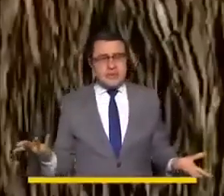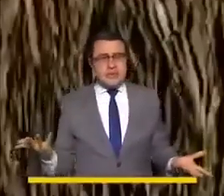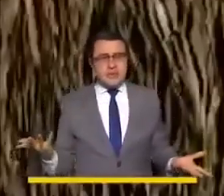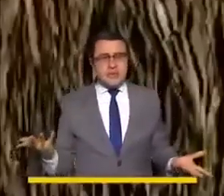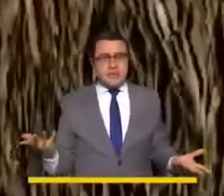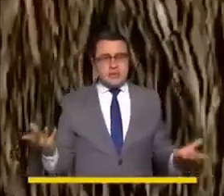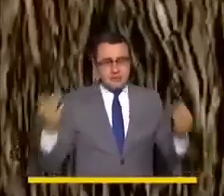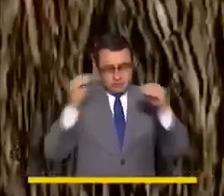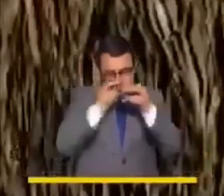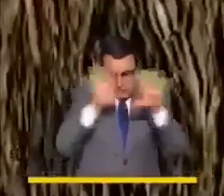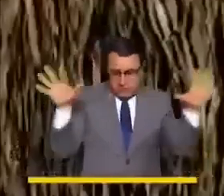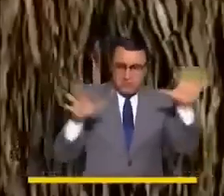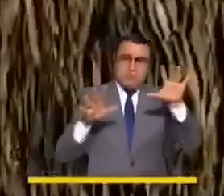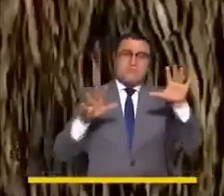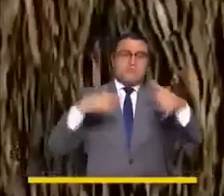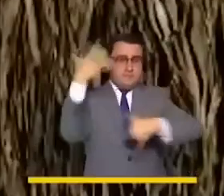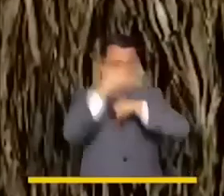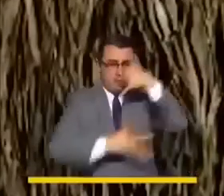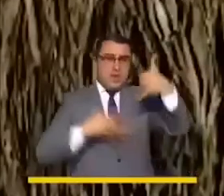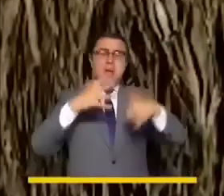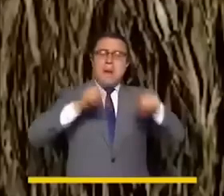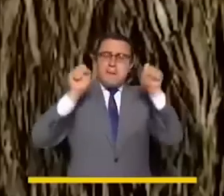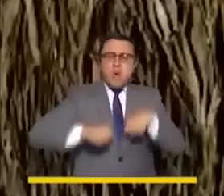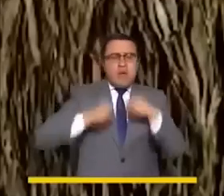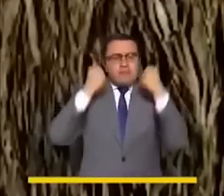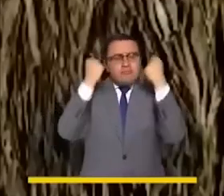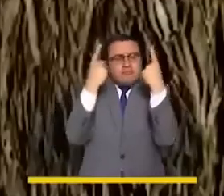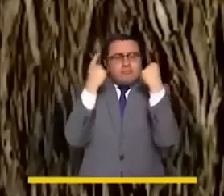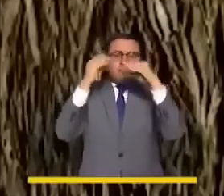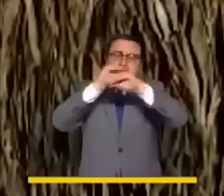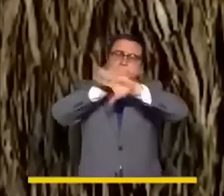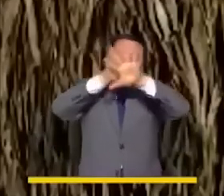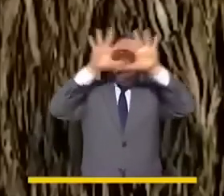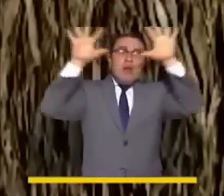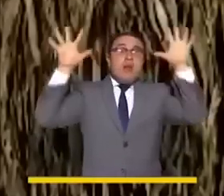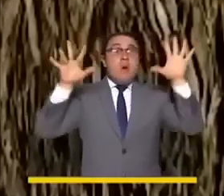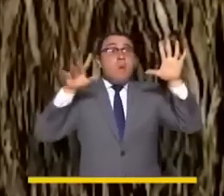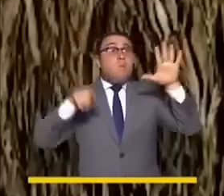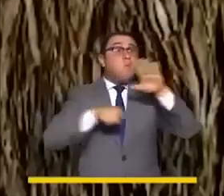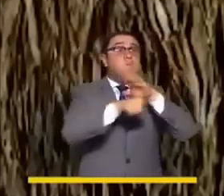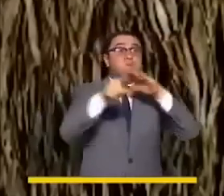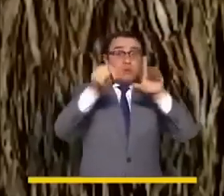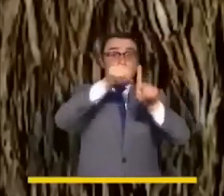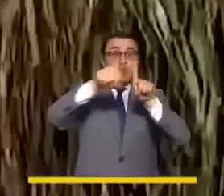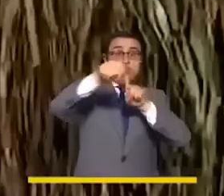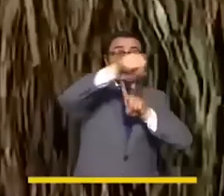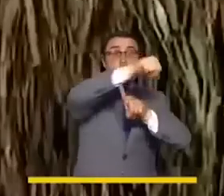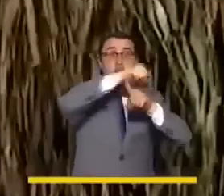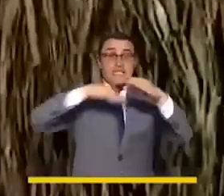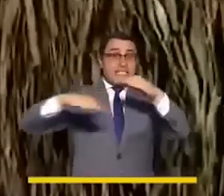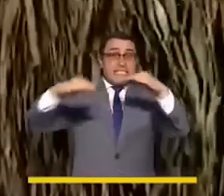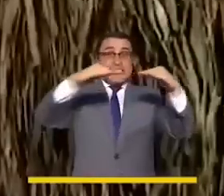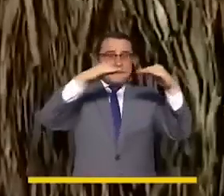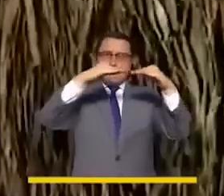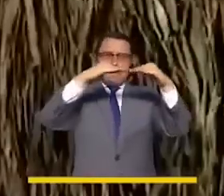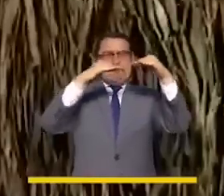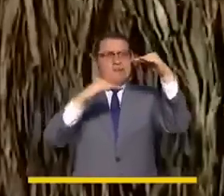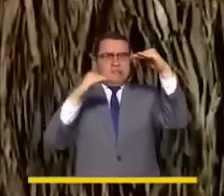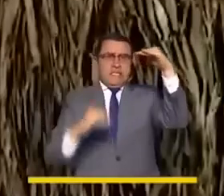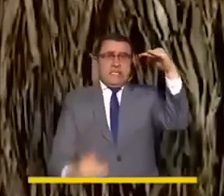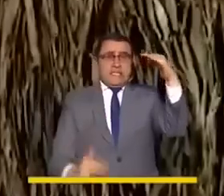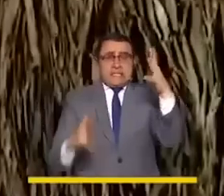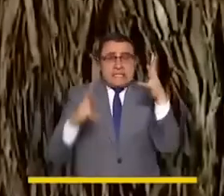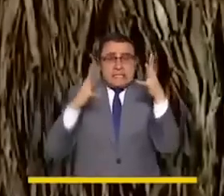Indudablemente es un país que uno puede comprender no solo por su inmensa desigualdad social, no solamente por